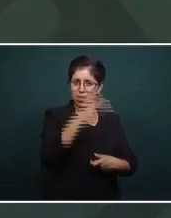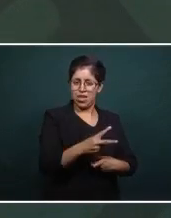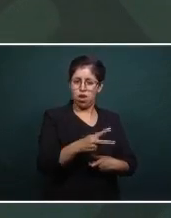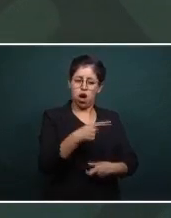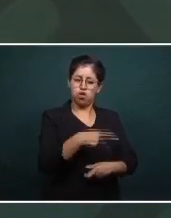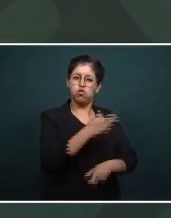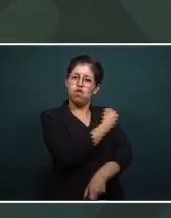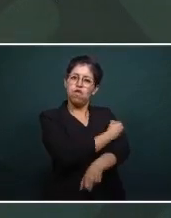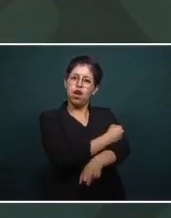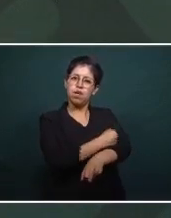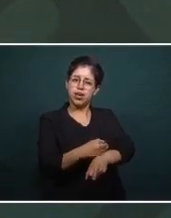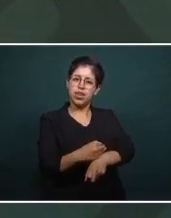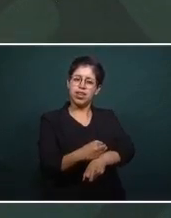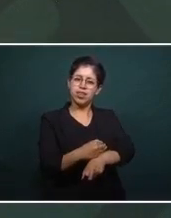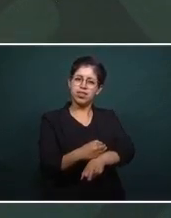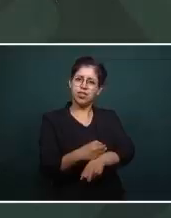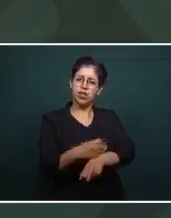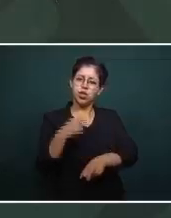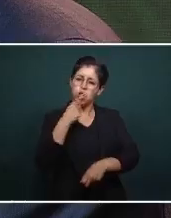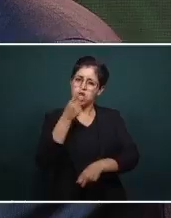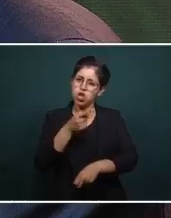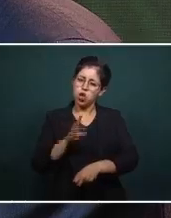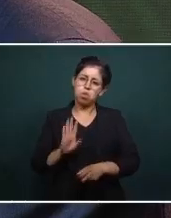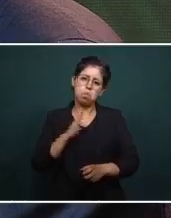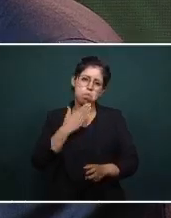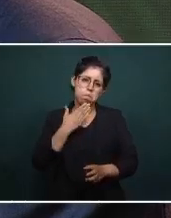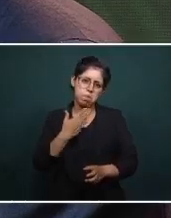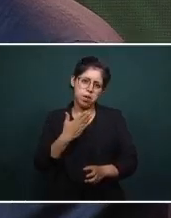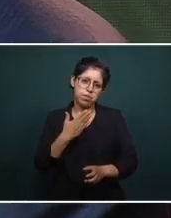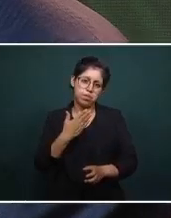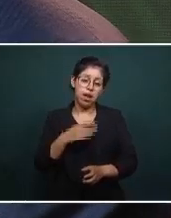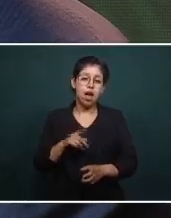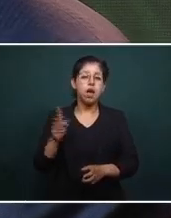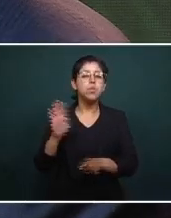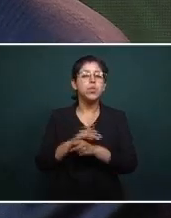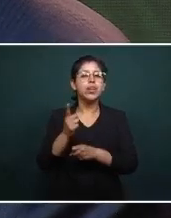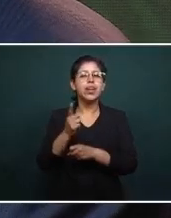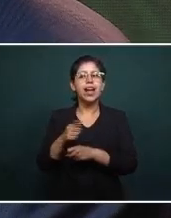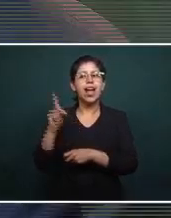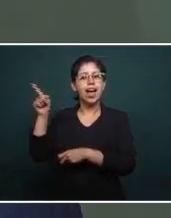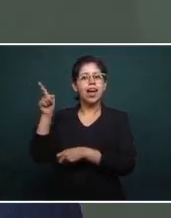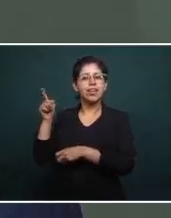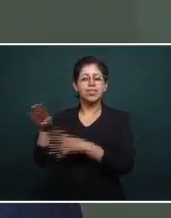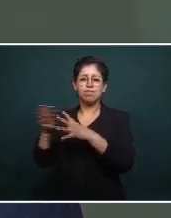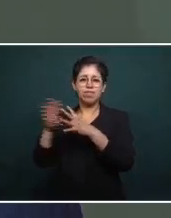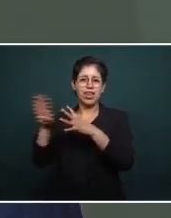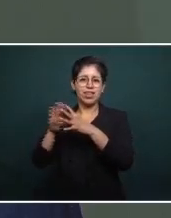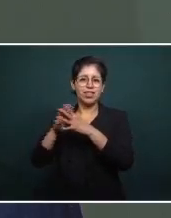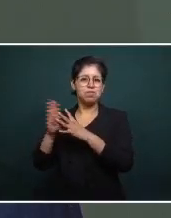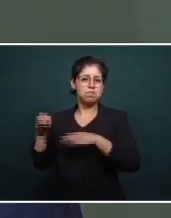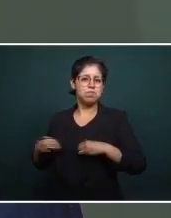llamo los héroes vivientes, nuestros paisanos migrantes.